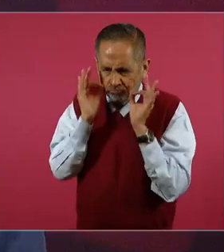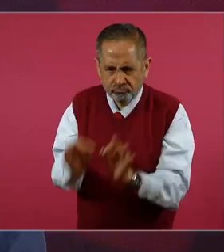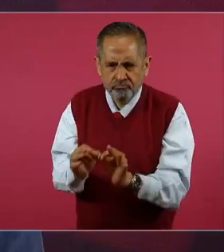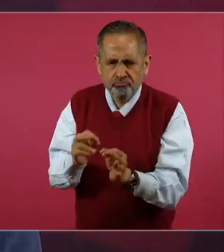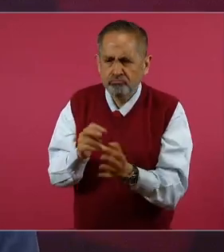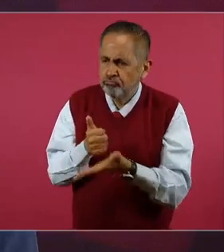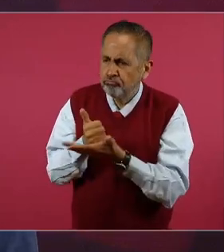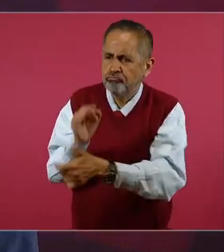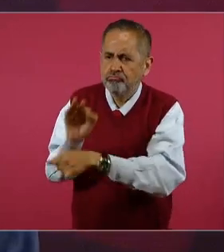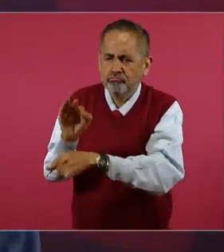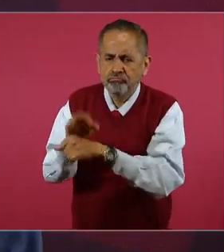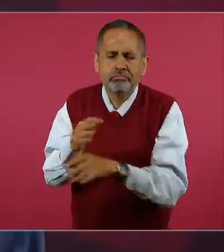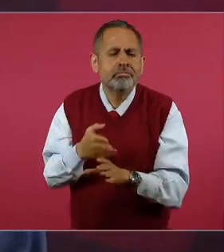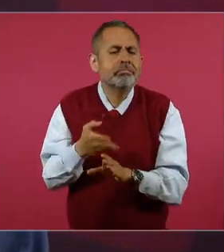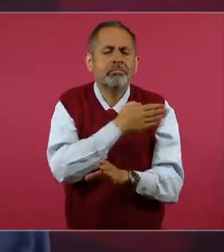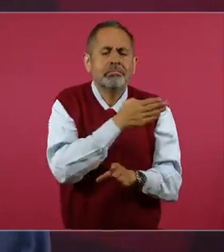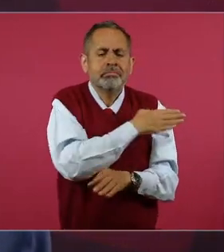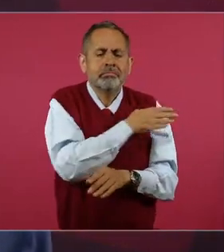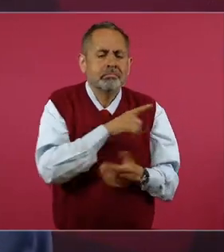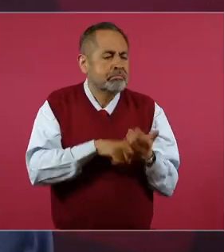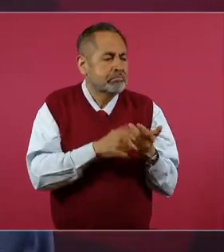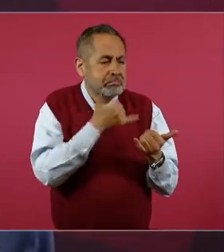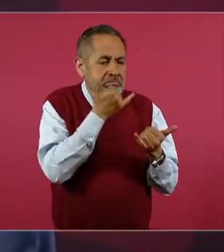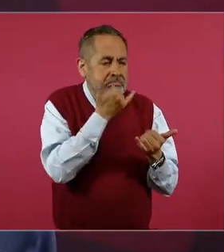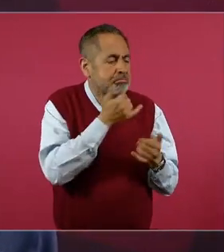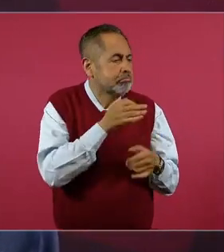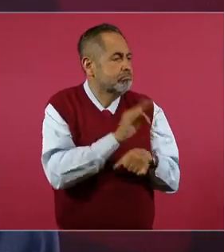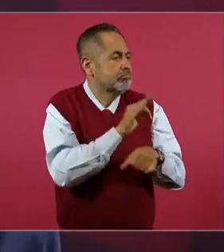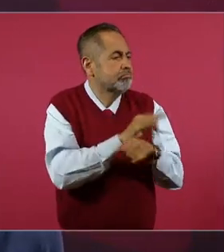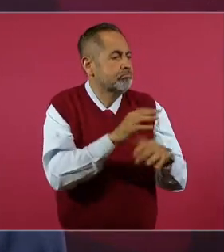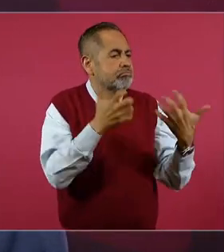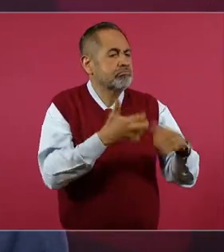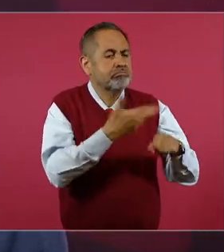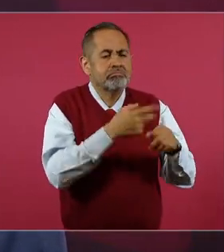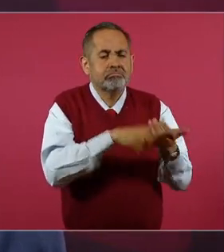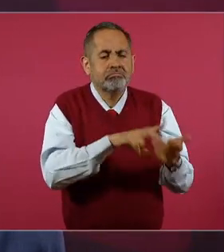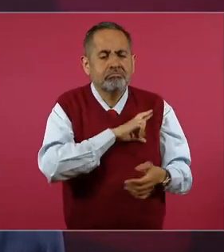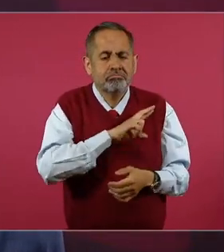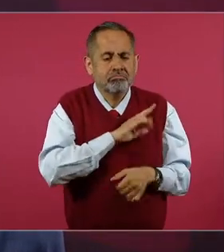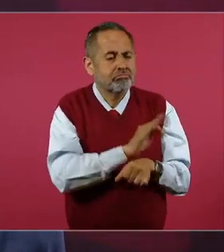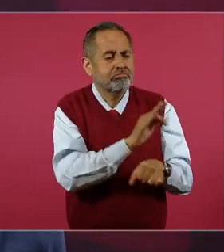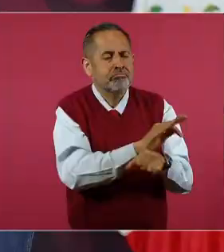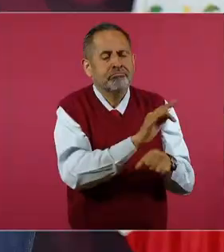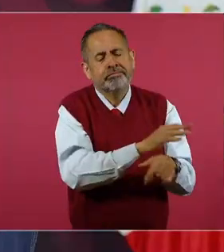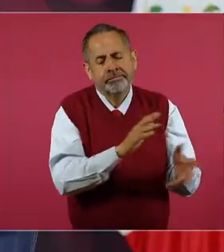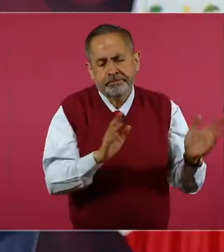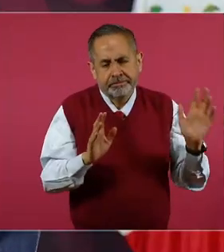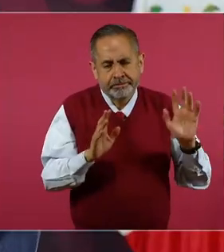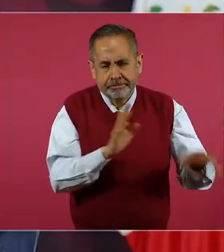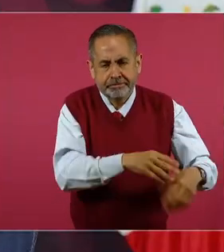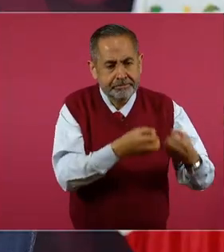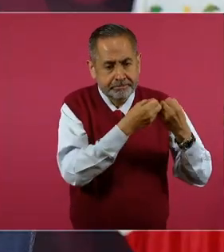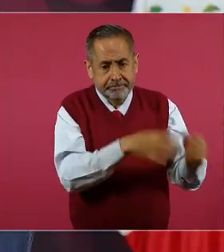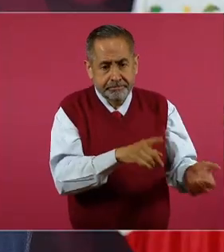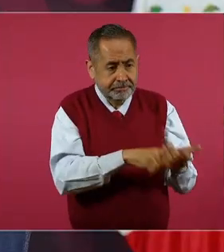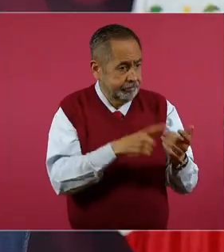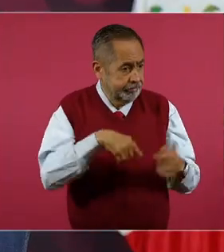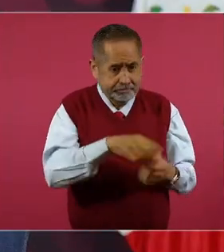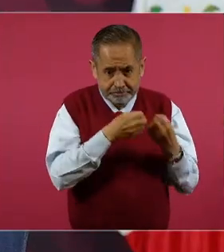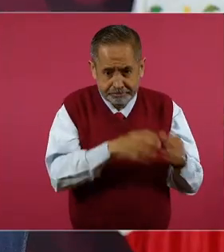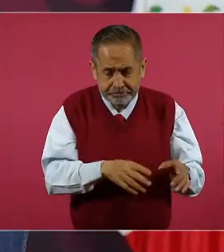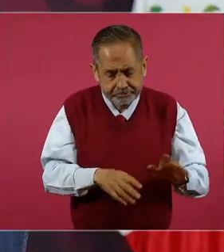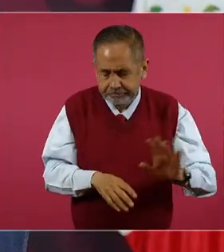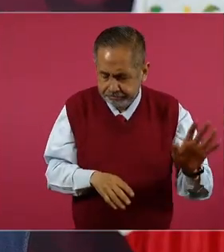para favorecer a empresas particulares y afectar el interés público.